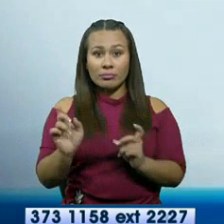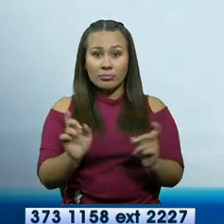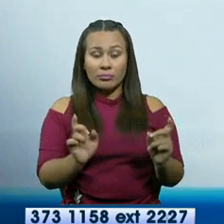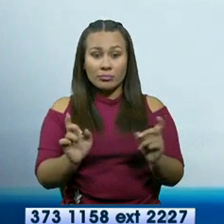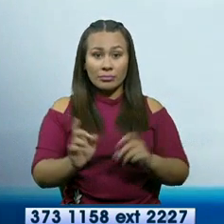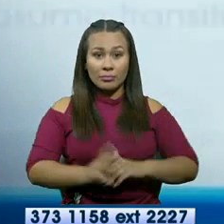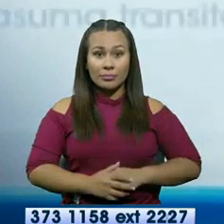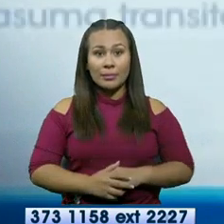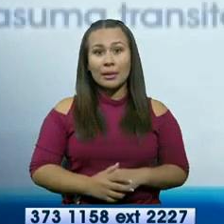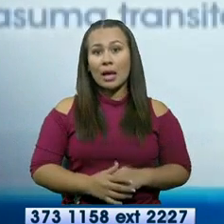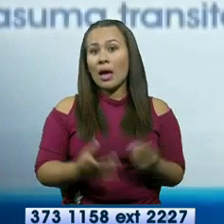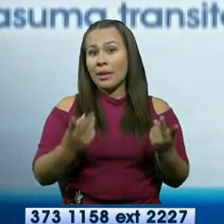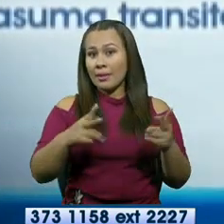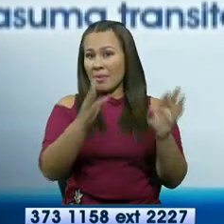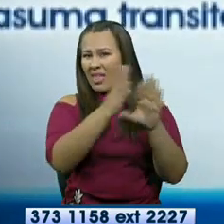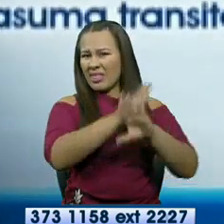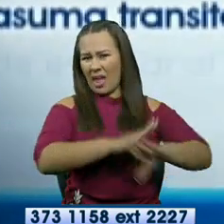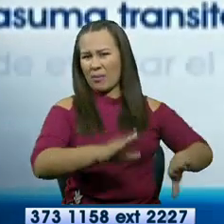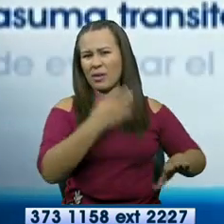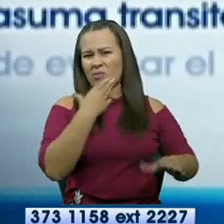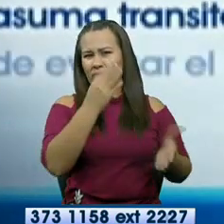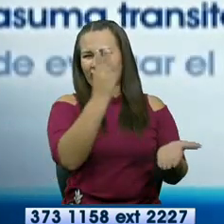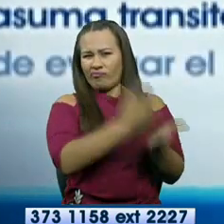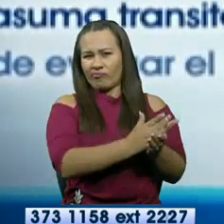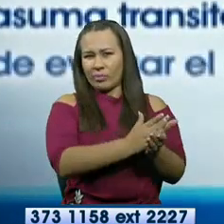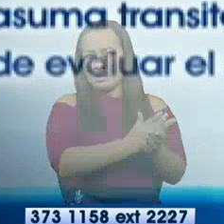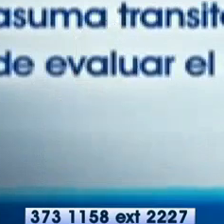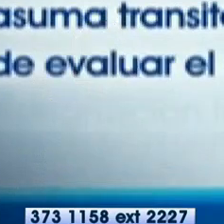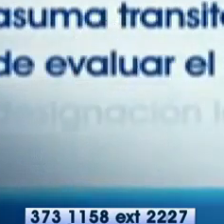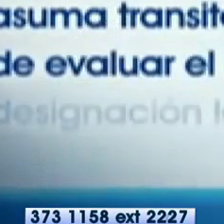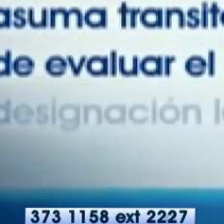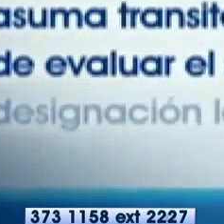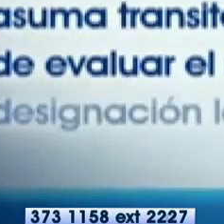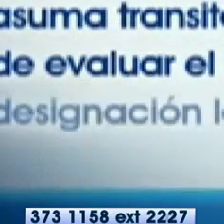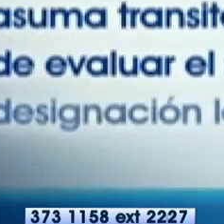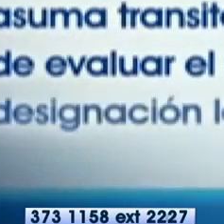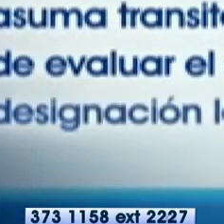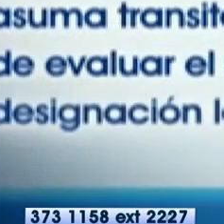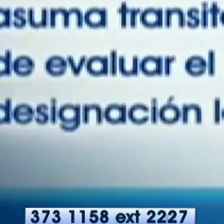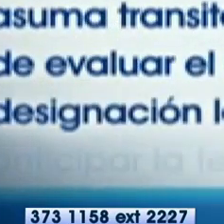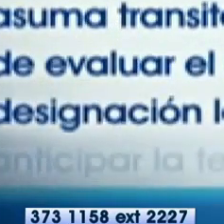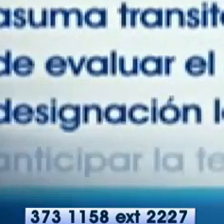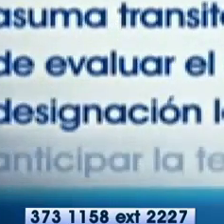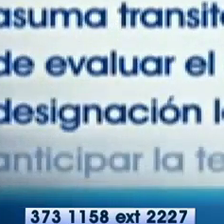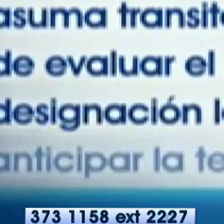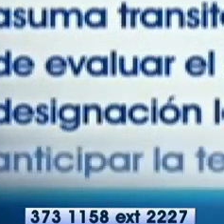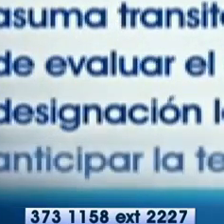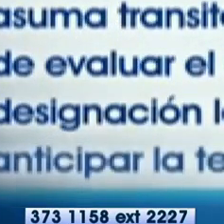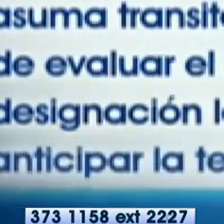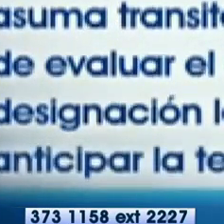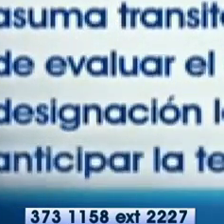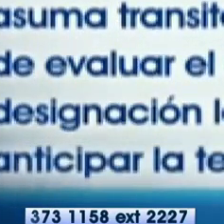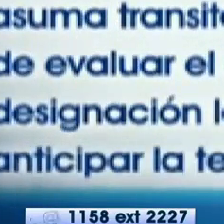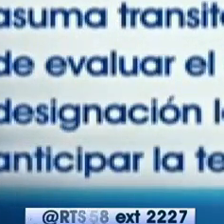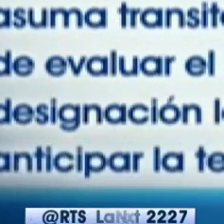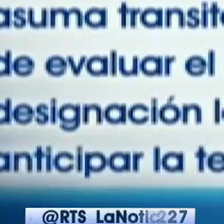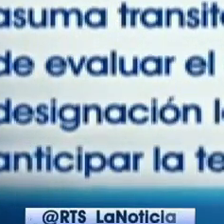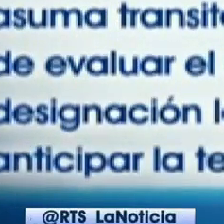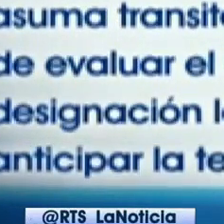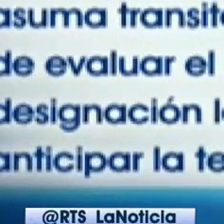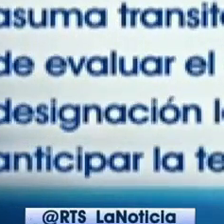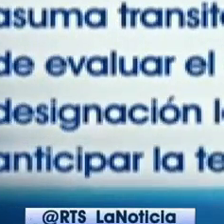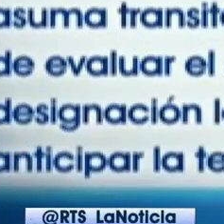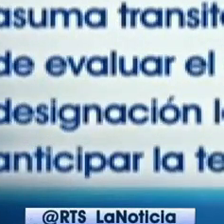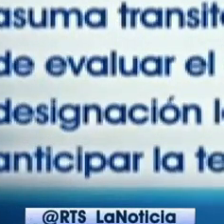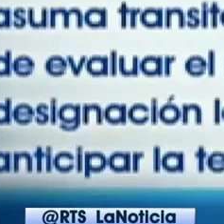Social, así como dar por terminado el periodo constitucional de sus actuales miembros y que el Consejo que asuma transitoriamente